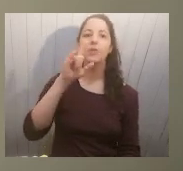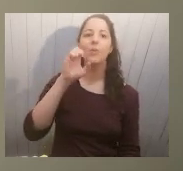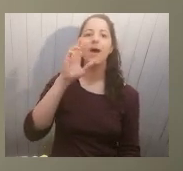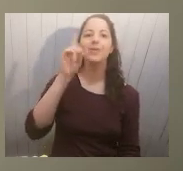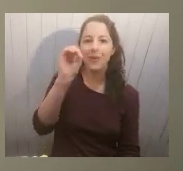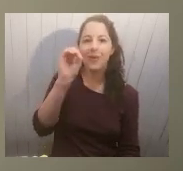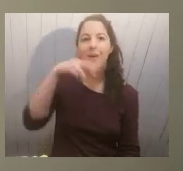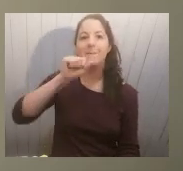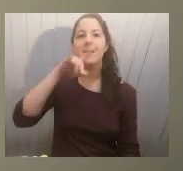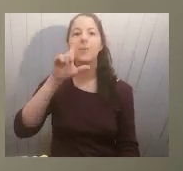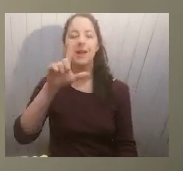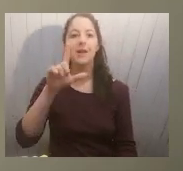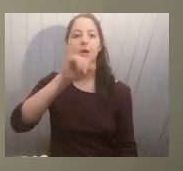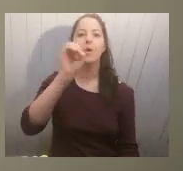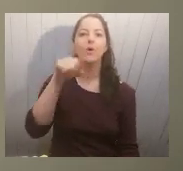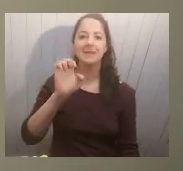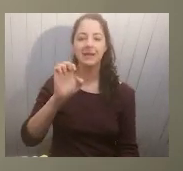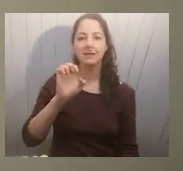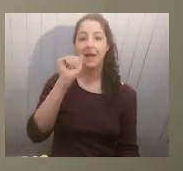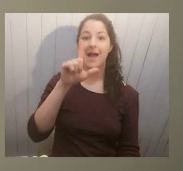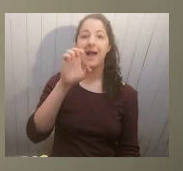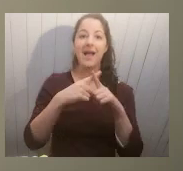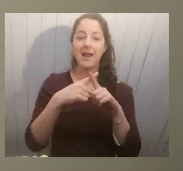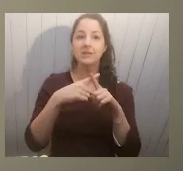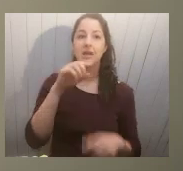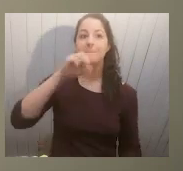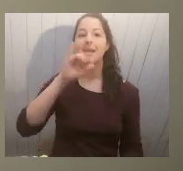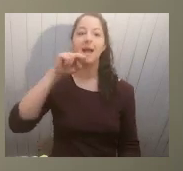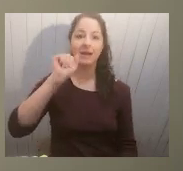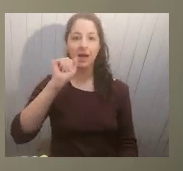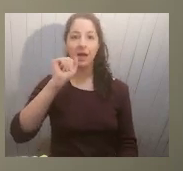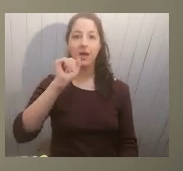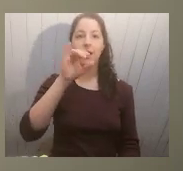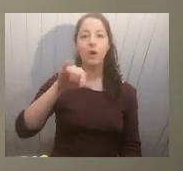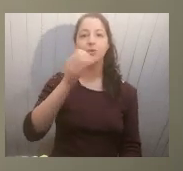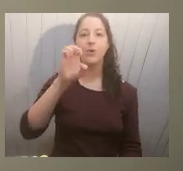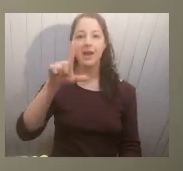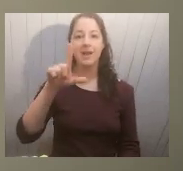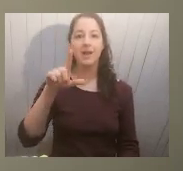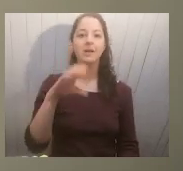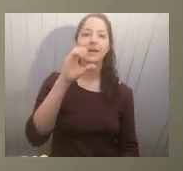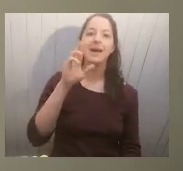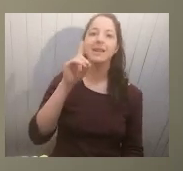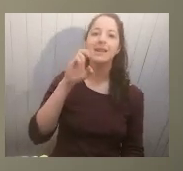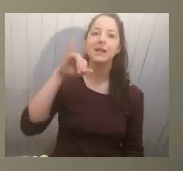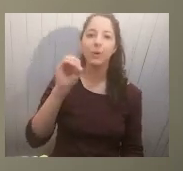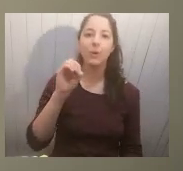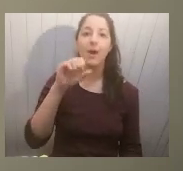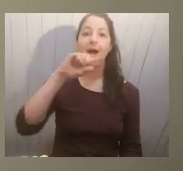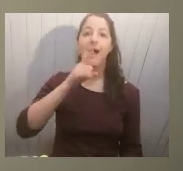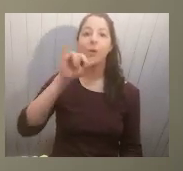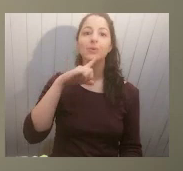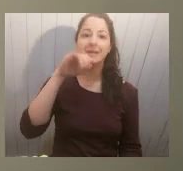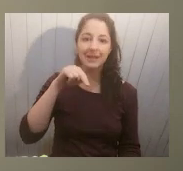Uribe, Alex Núñez, Mariana Díaz, Joel Triviño, Cardenio Prado, Agustín Coro, Michael Yaguán,